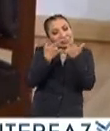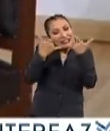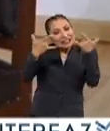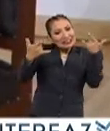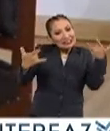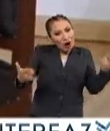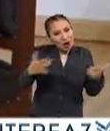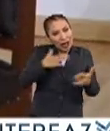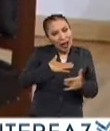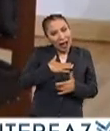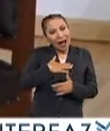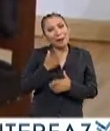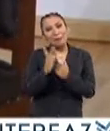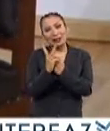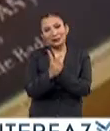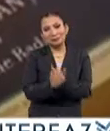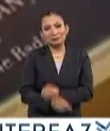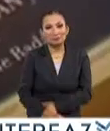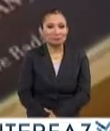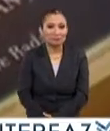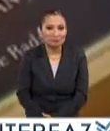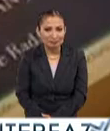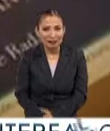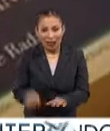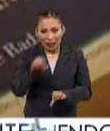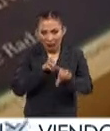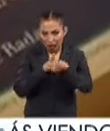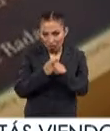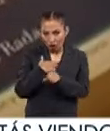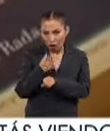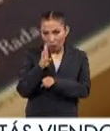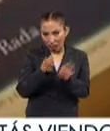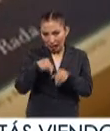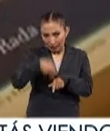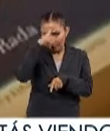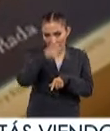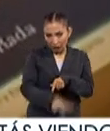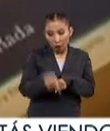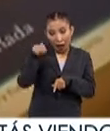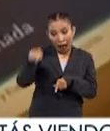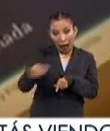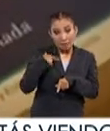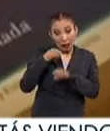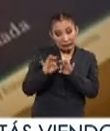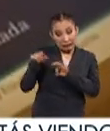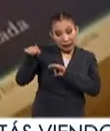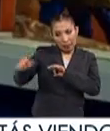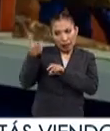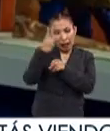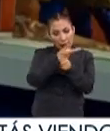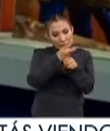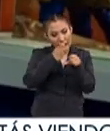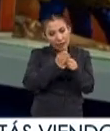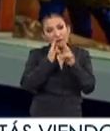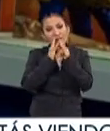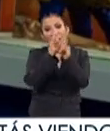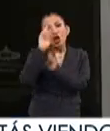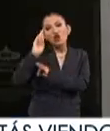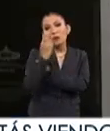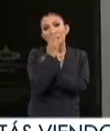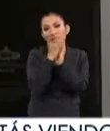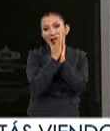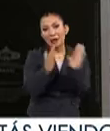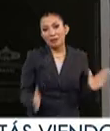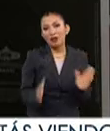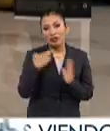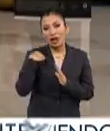de existencia como país. El embajador de Bolivia en México es uno de los principales invitados a la Feria Universitaria